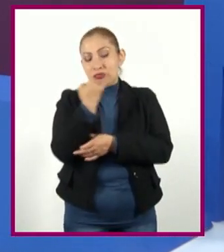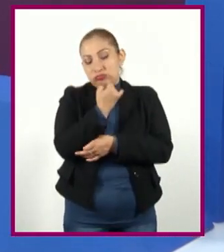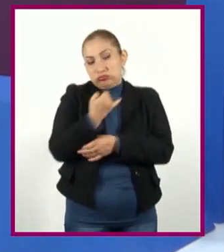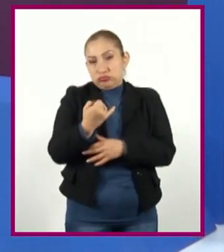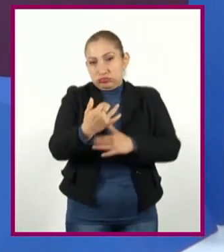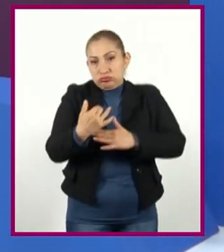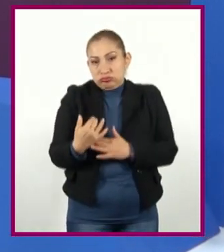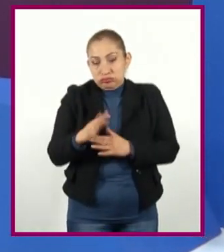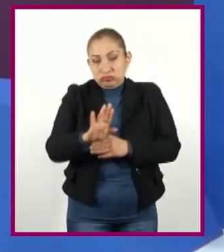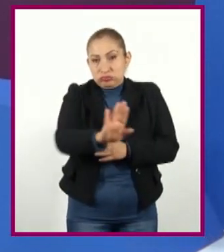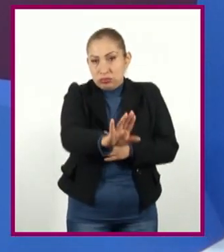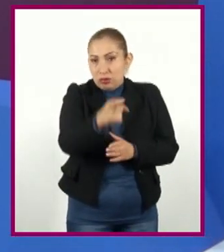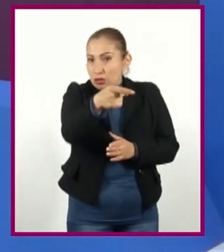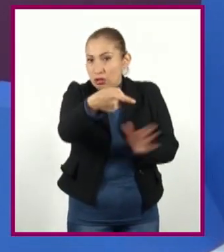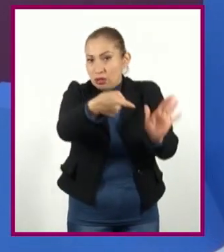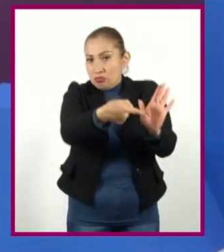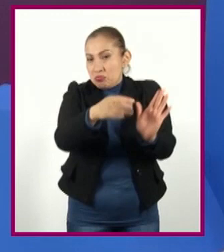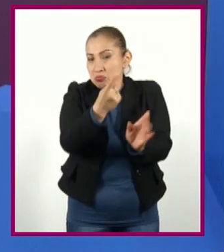de la nota.